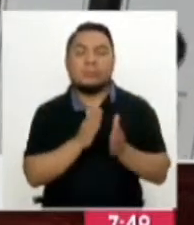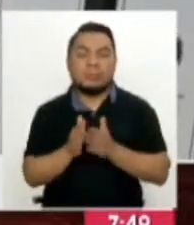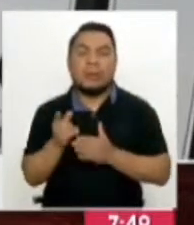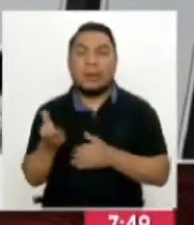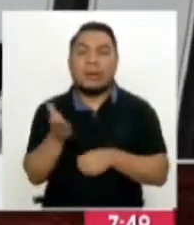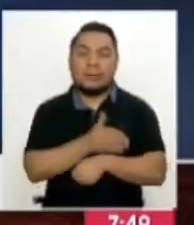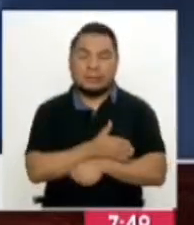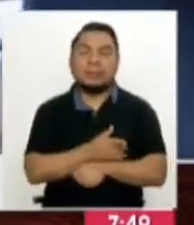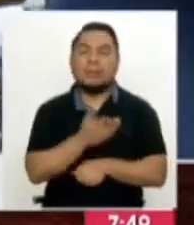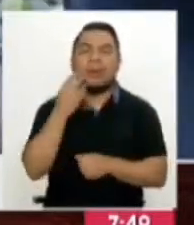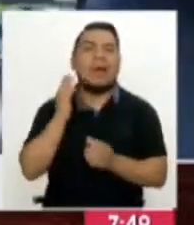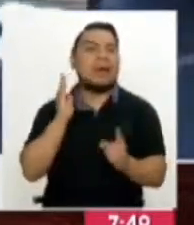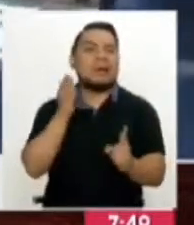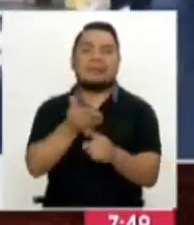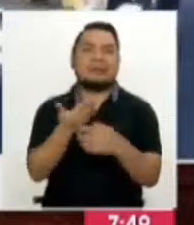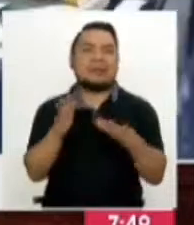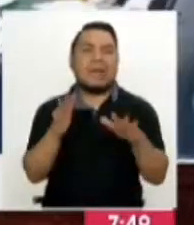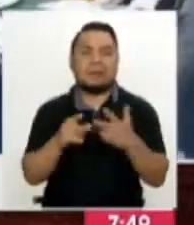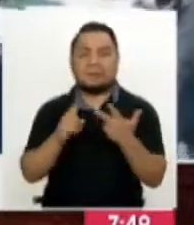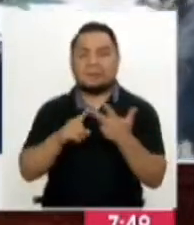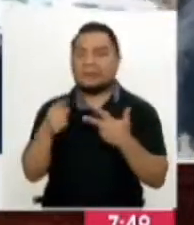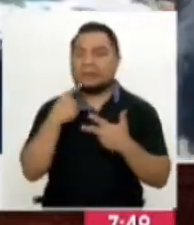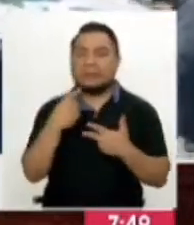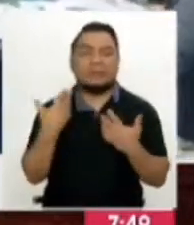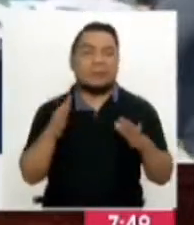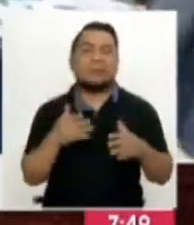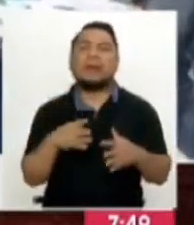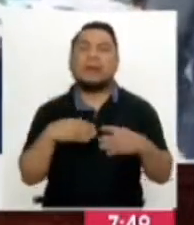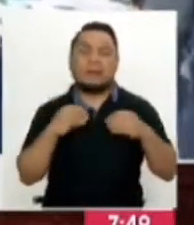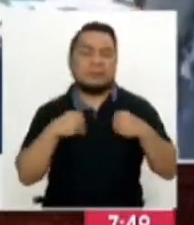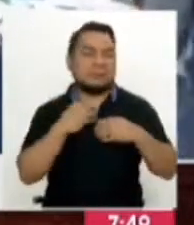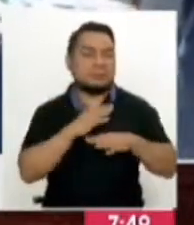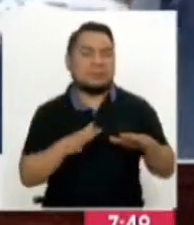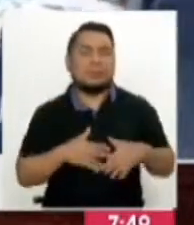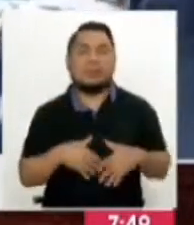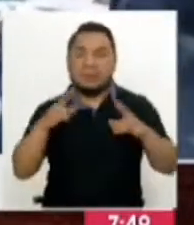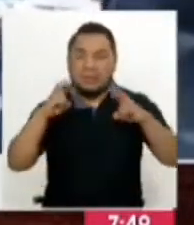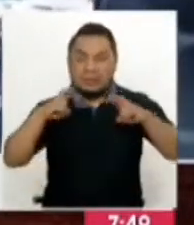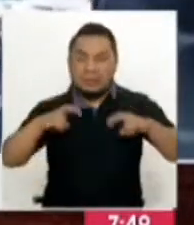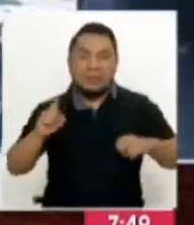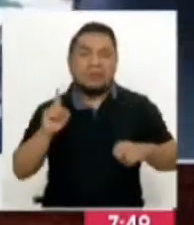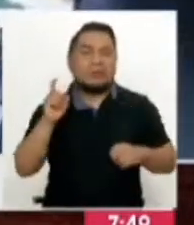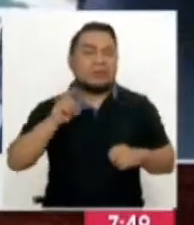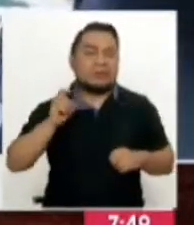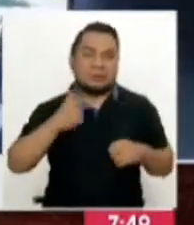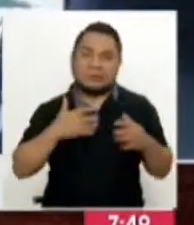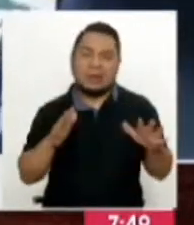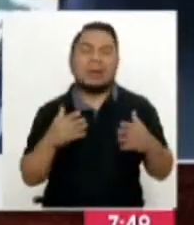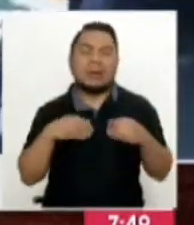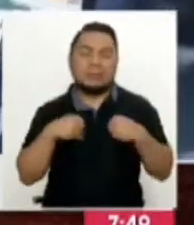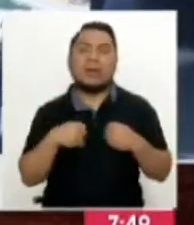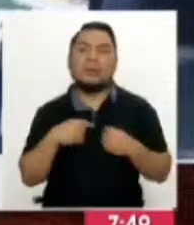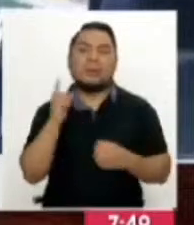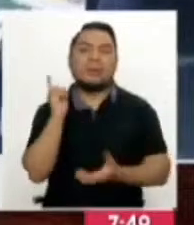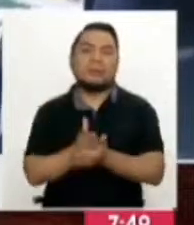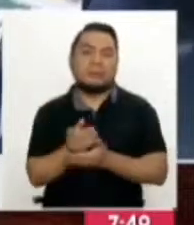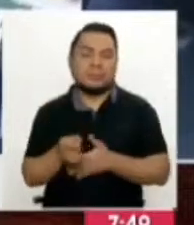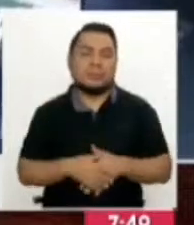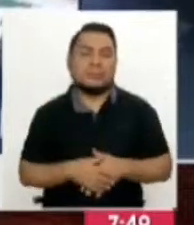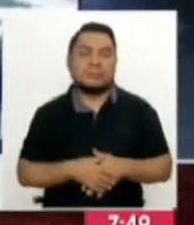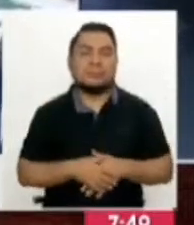de la intermedia, y no necesita que se corrobore ningún dato. Ahora, en todos los